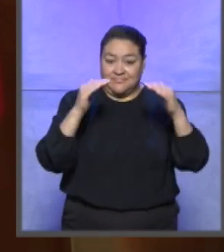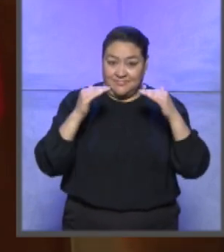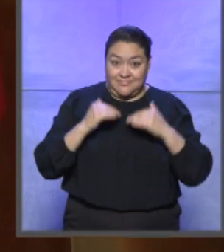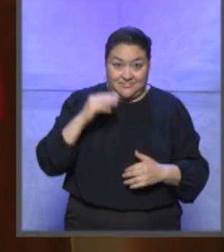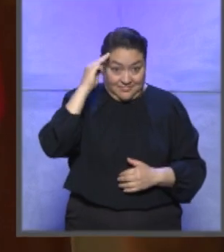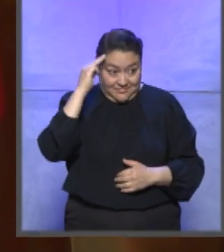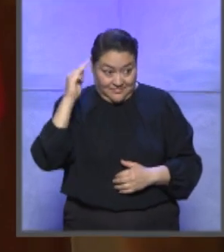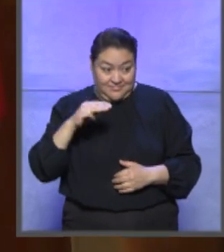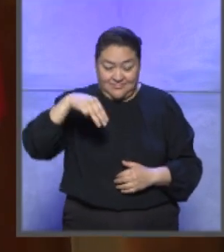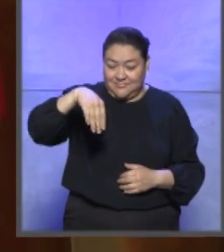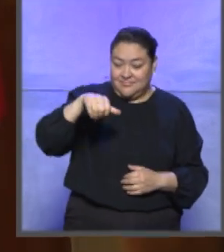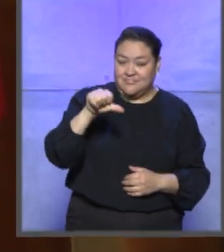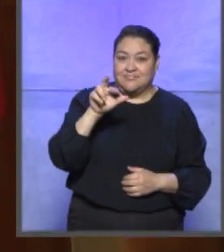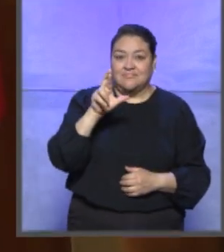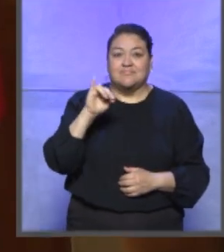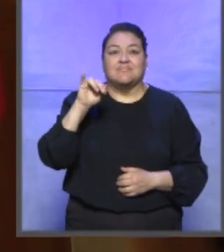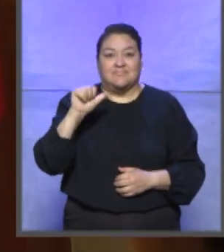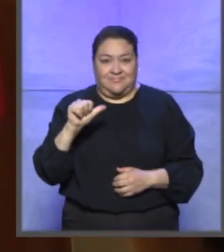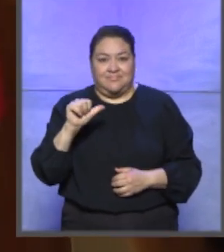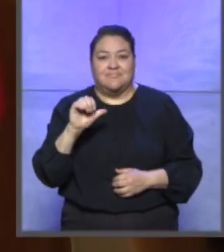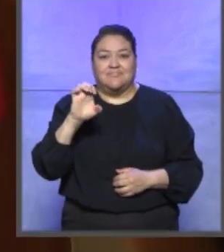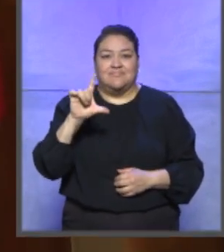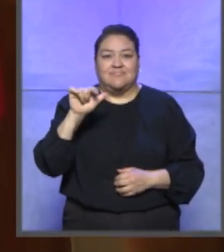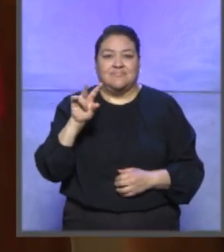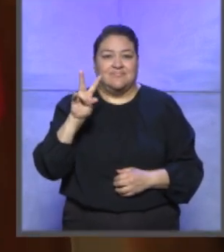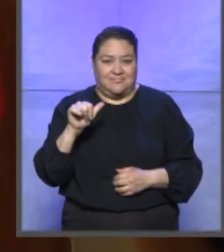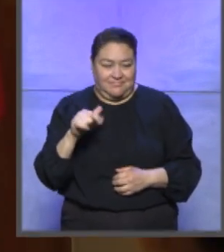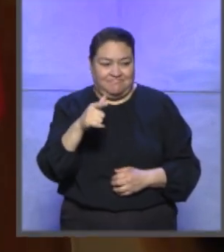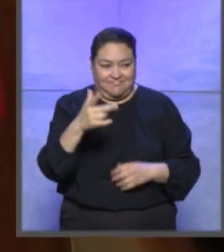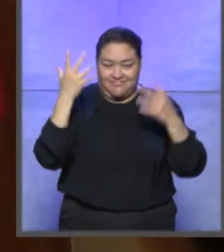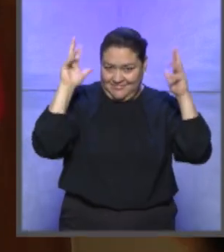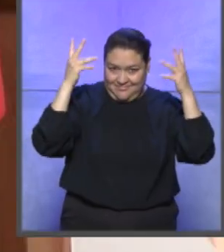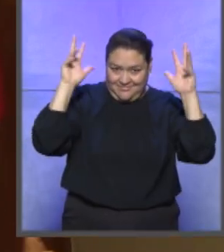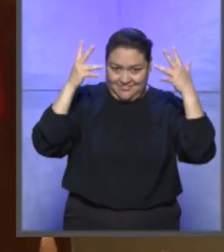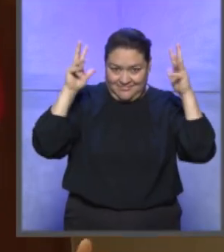Y a la maestra María Elvia Magaña Sandoval.